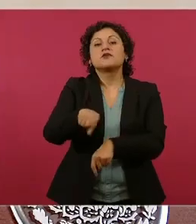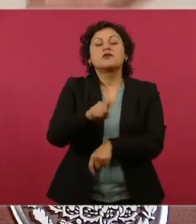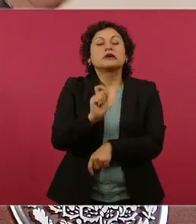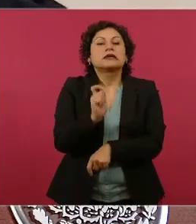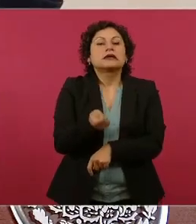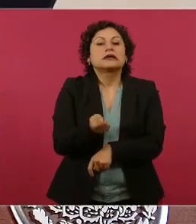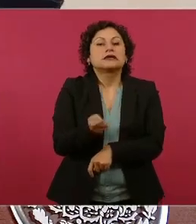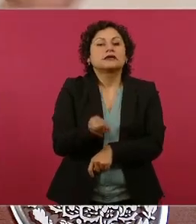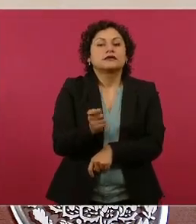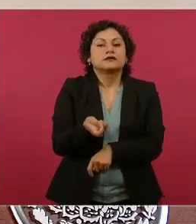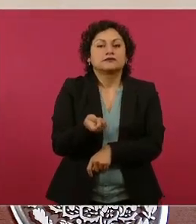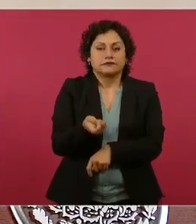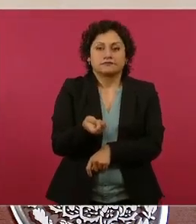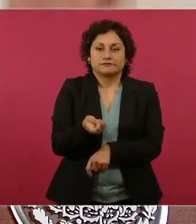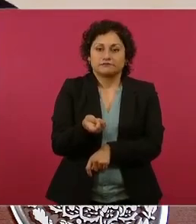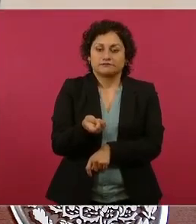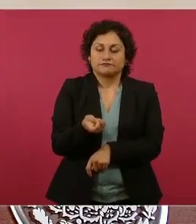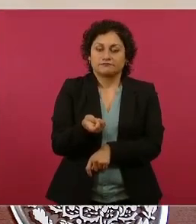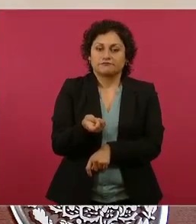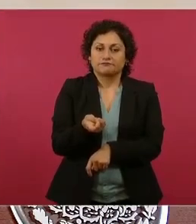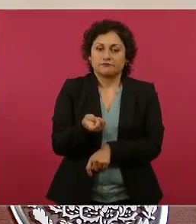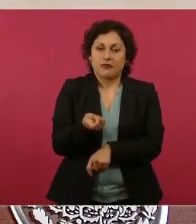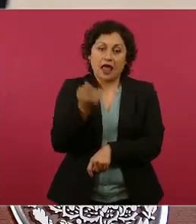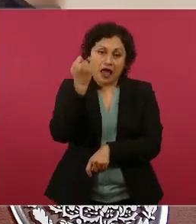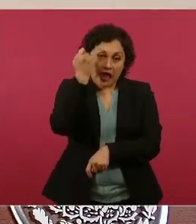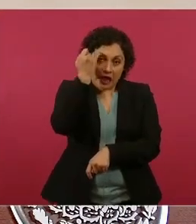para llevar a cabo la política